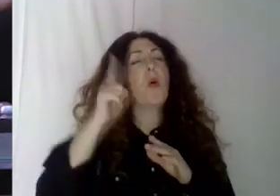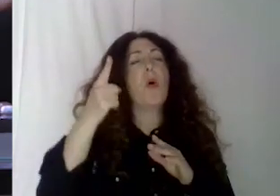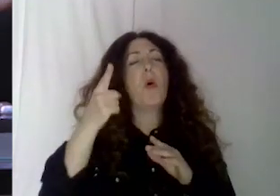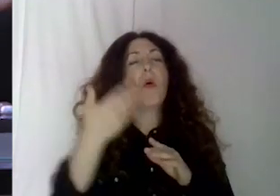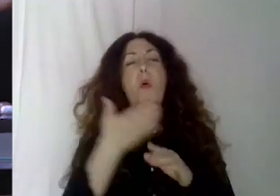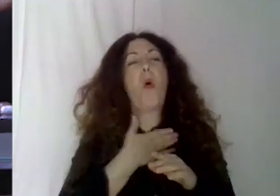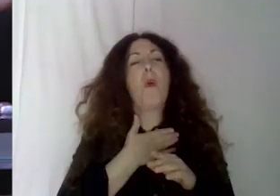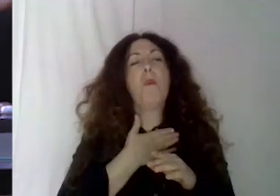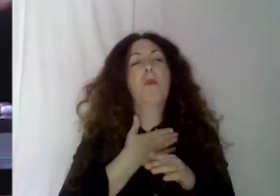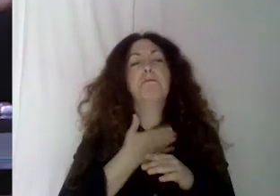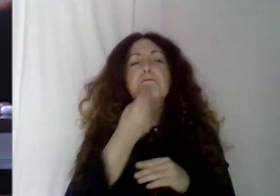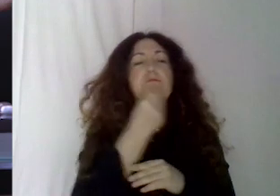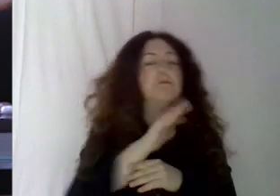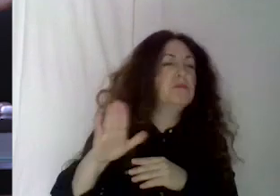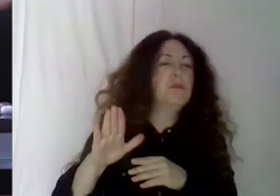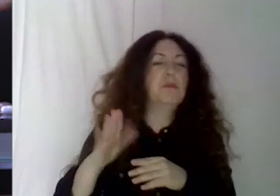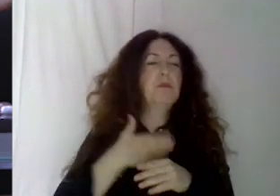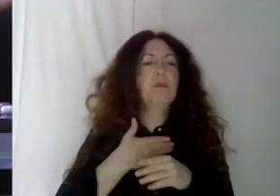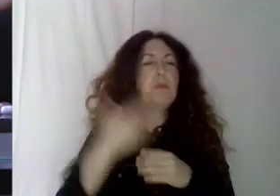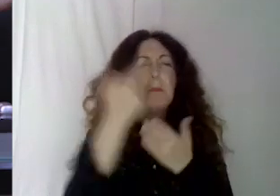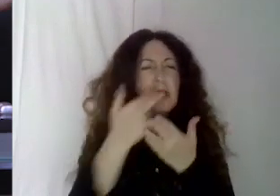ni siquiera... Bueno, no hay ni fondo.